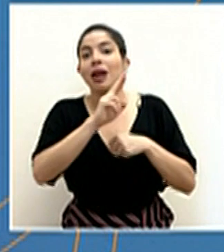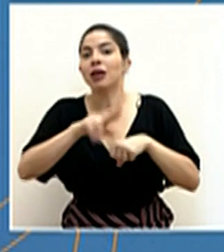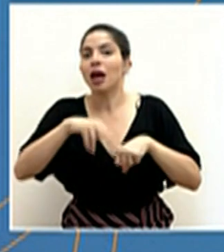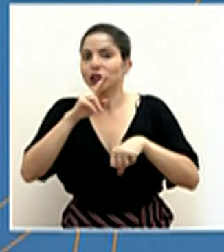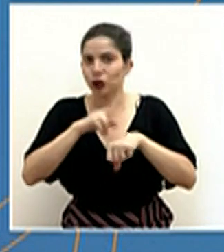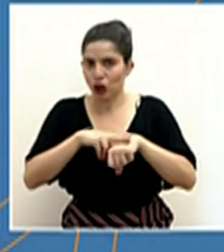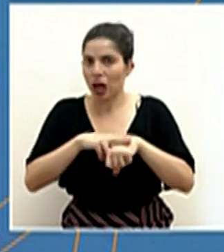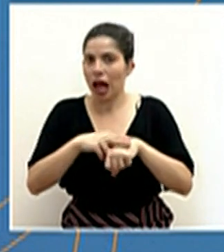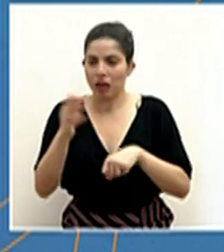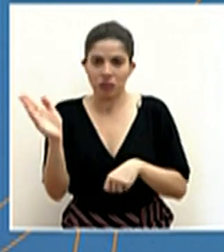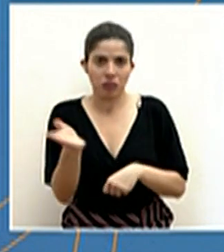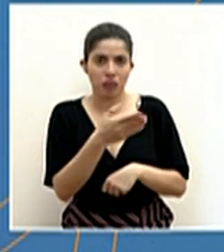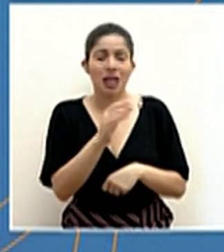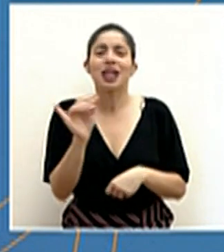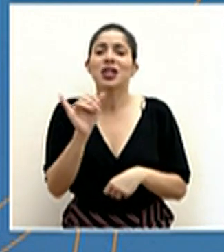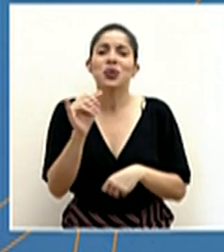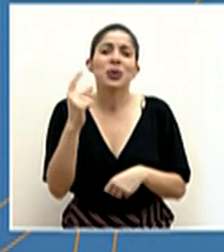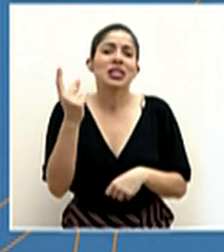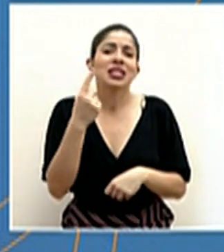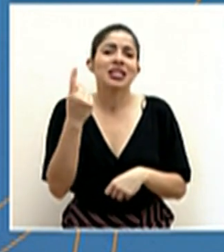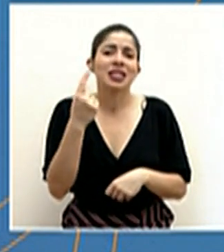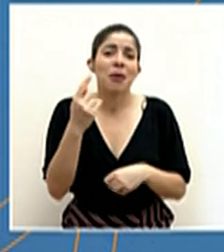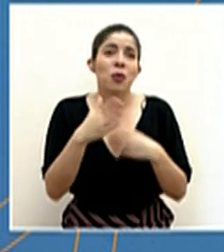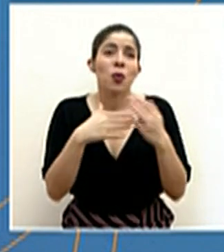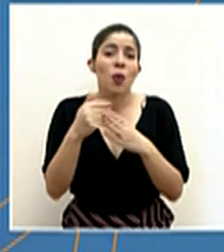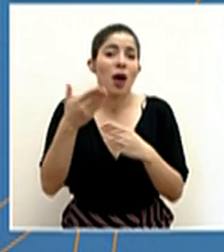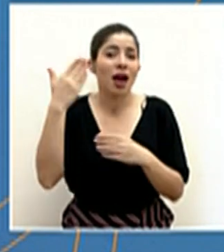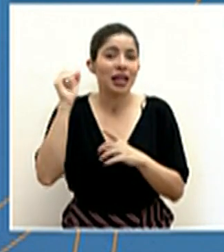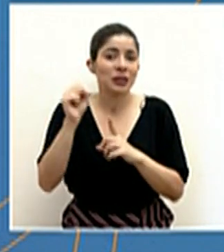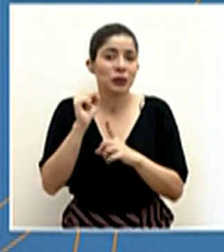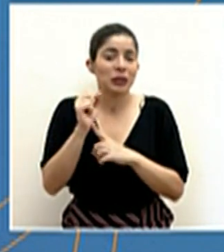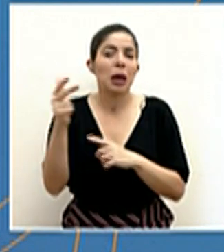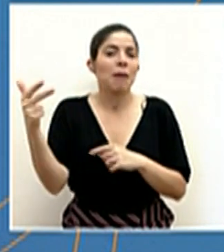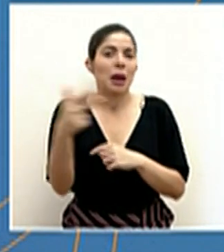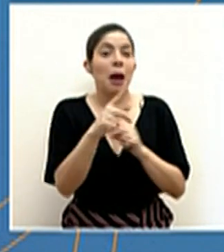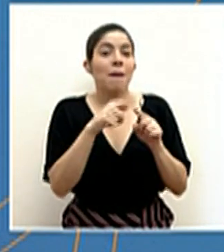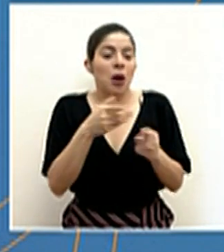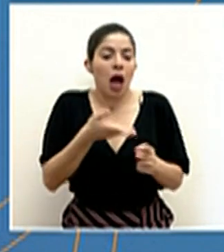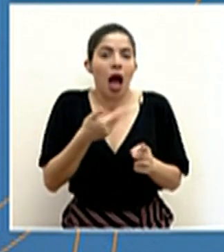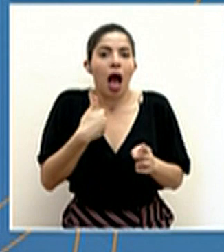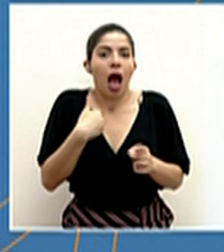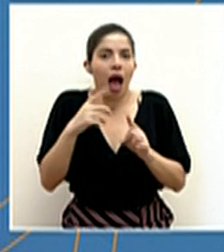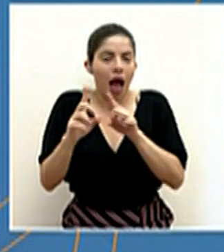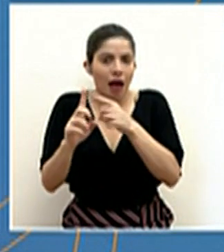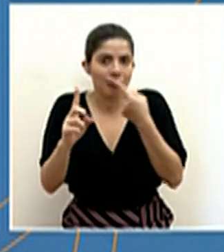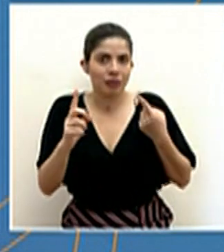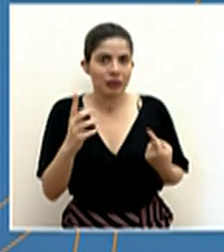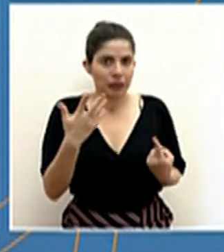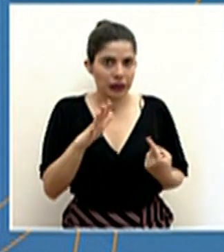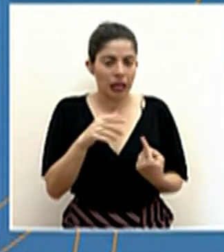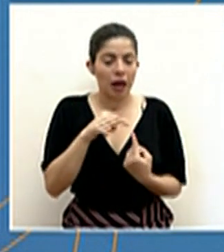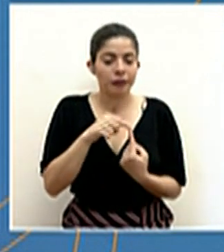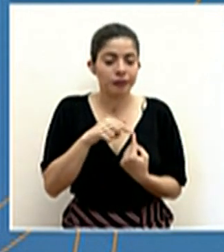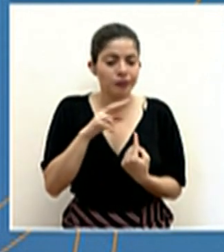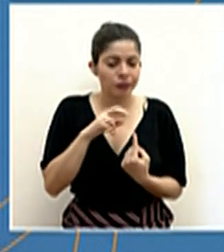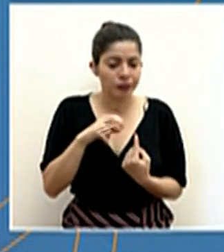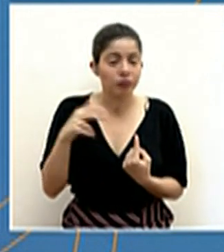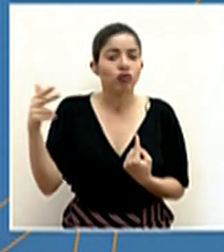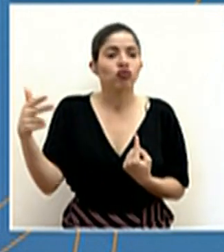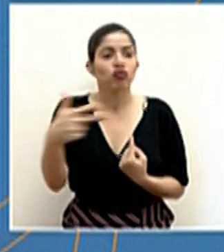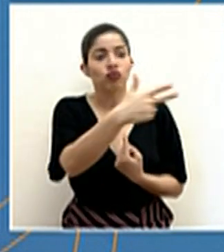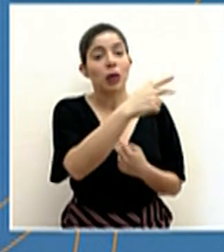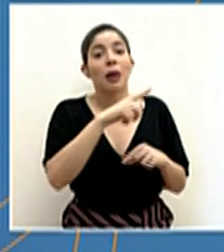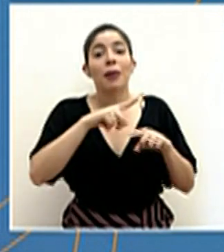nacional como ingresaría siempre en cualquier circunstancia. De todas maneras, posteriormente se le aísla de conformidad con